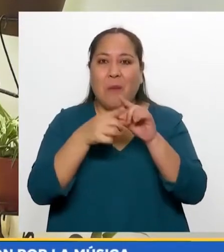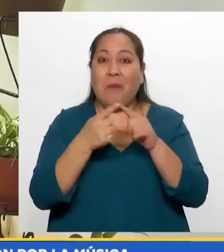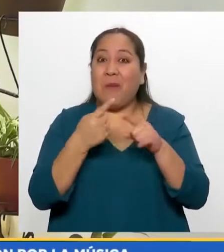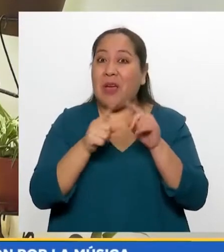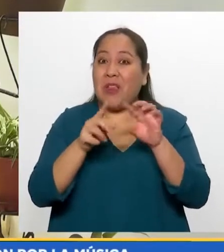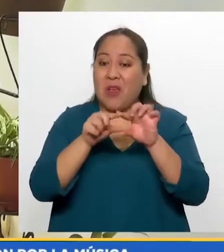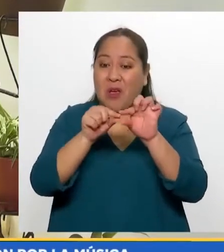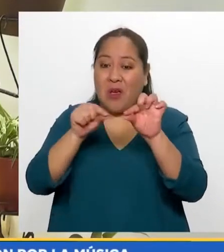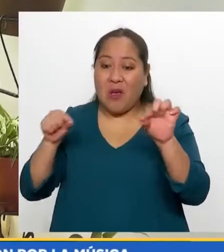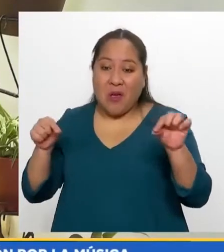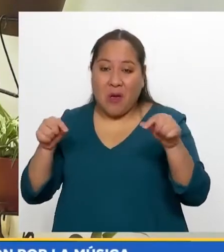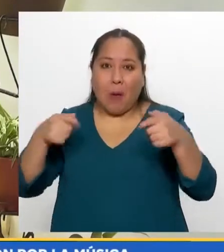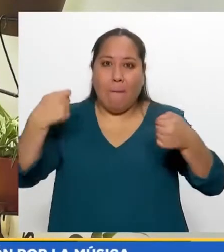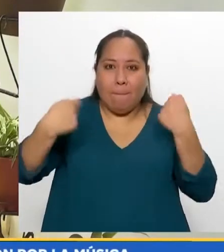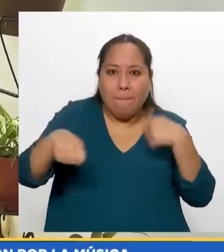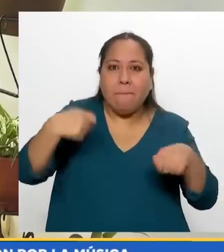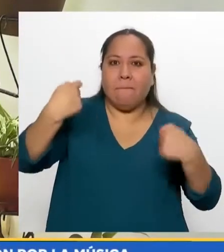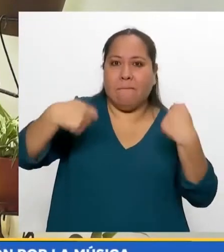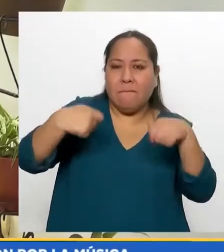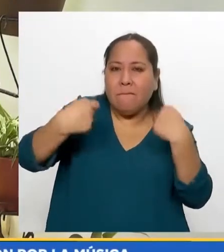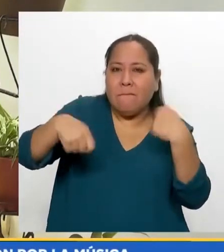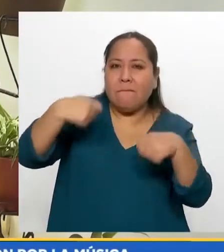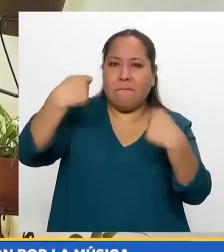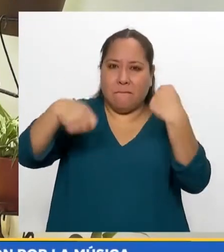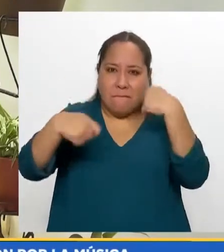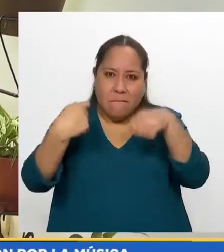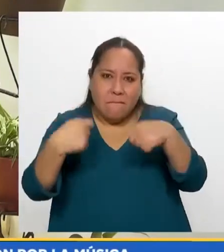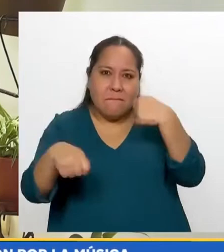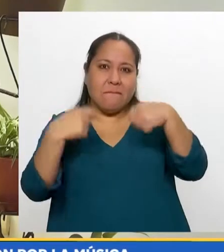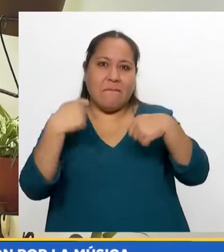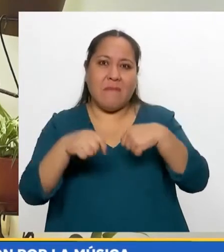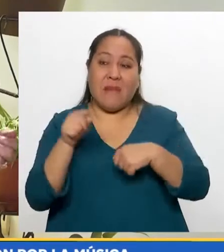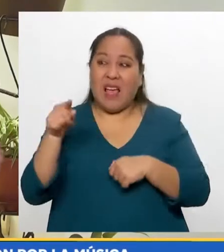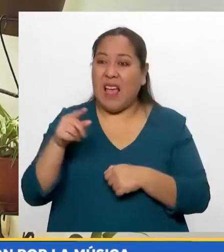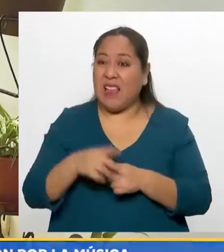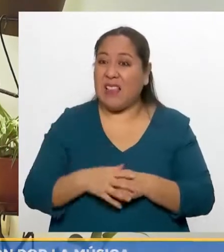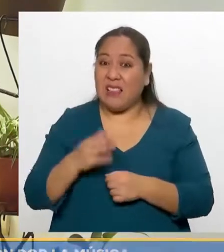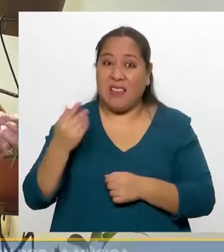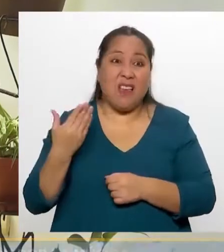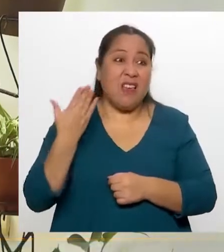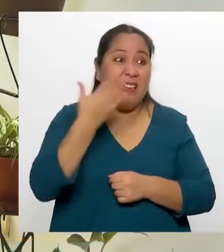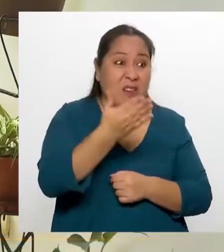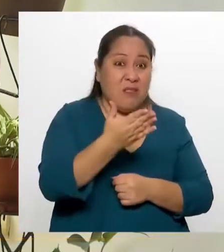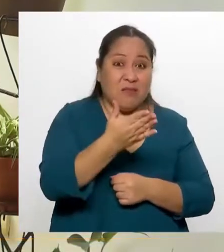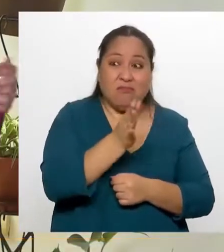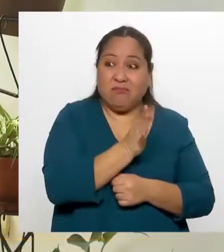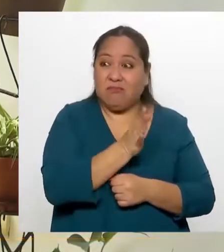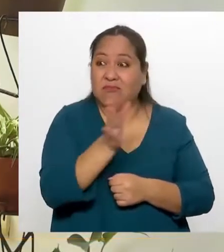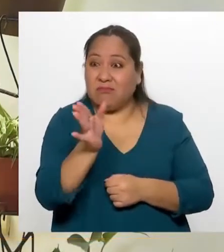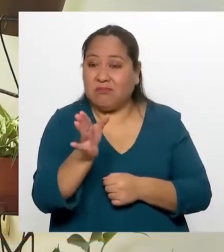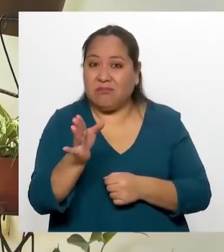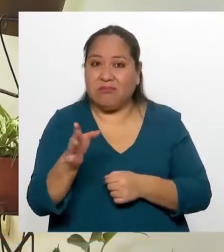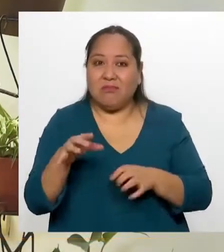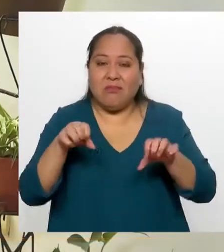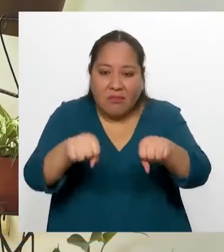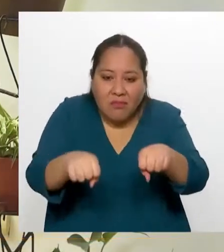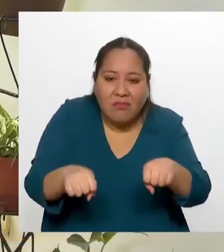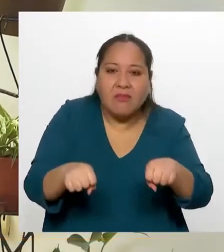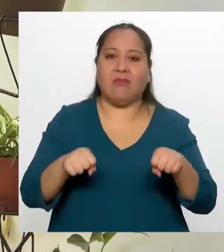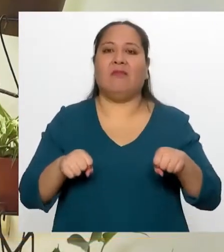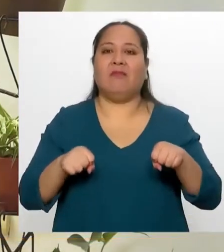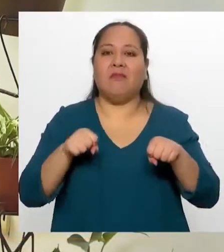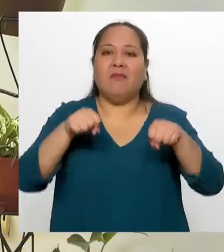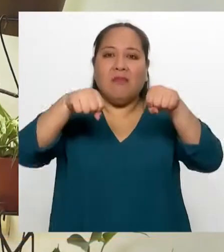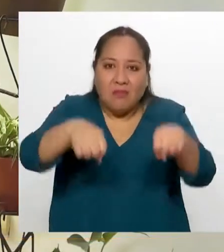con los palitos de las baquetas, ¿no? A donde iba él con su